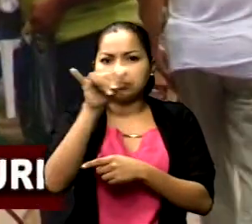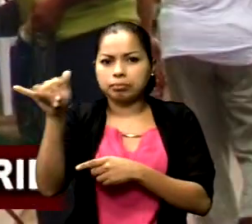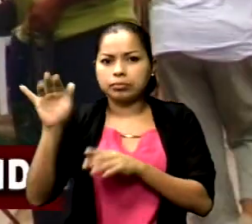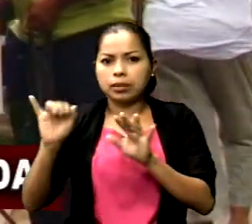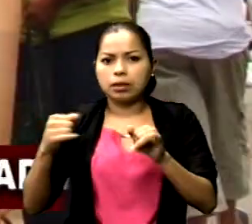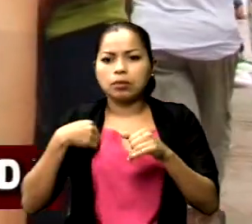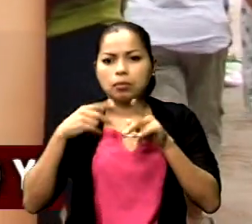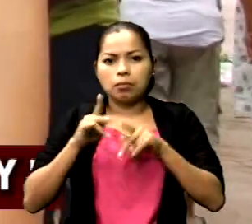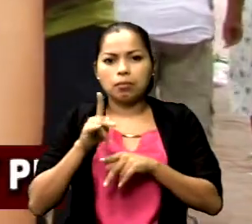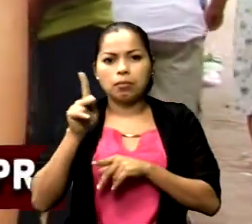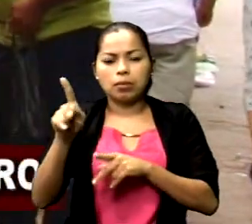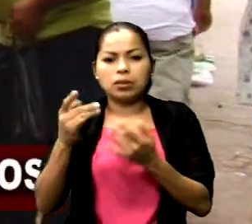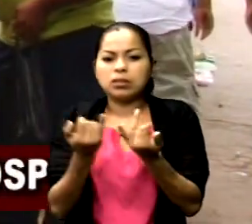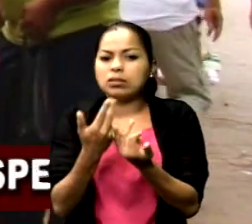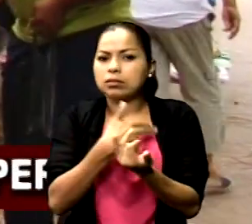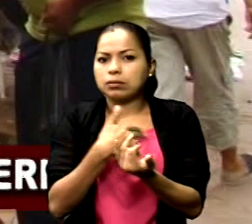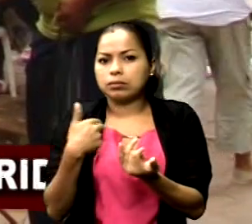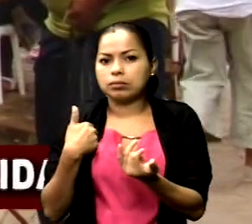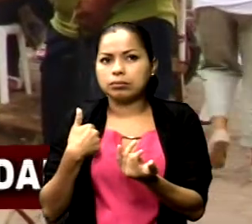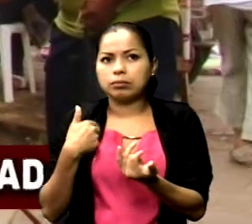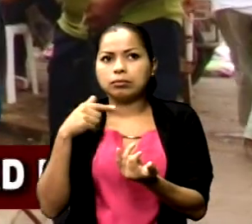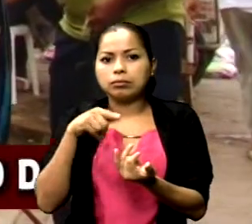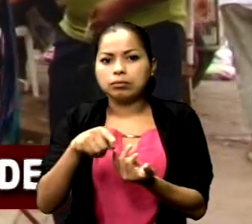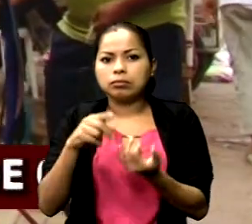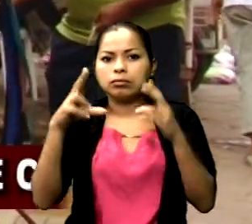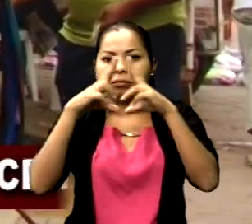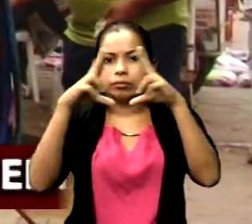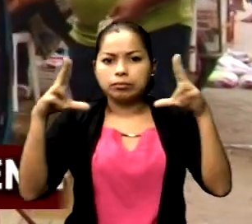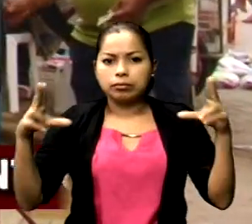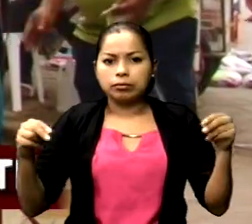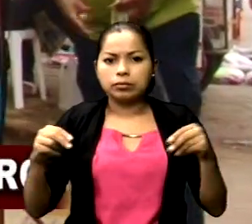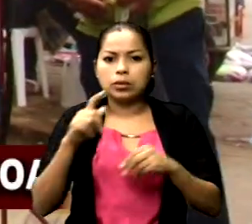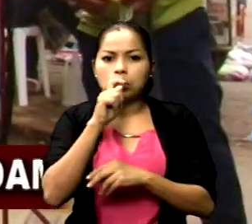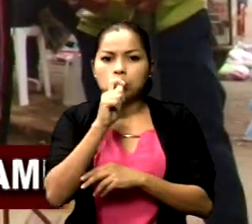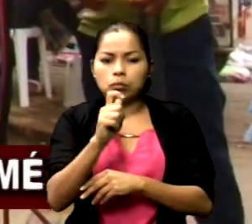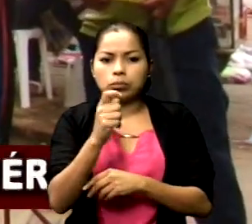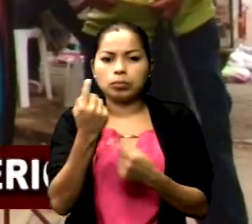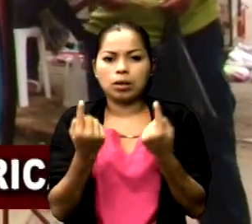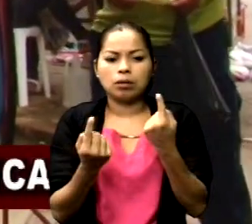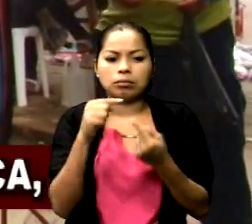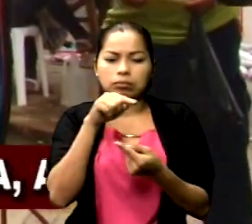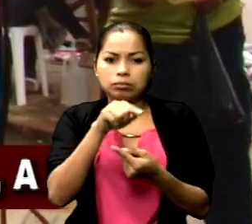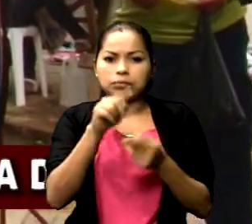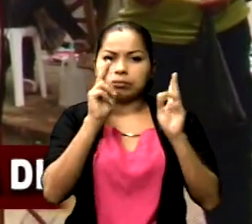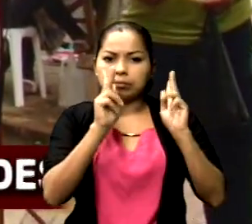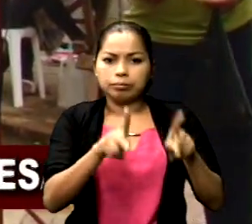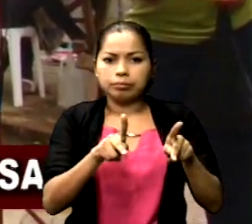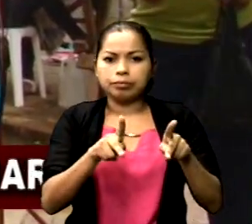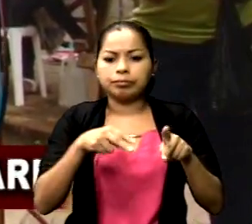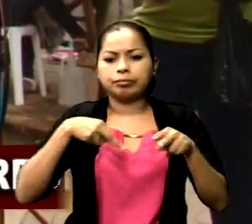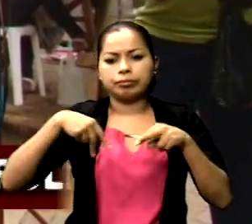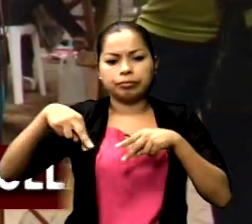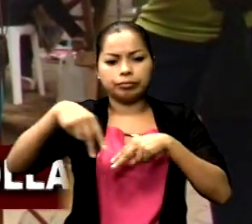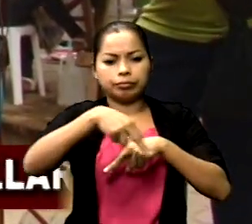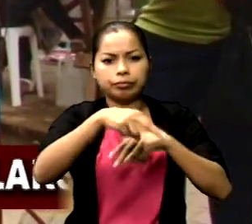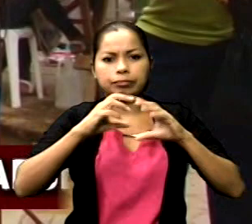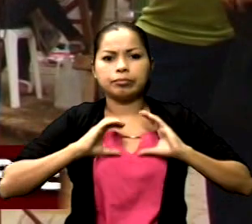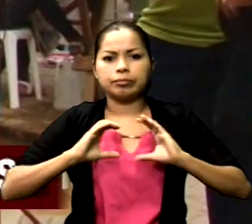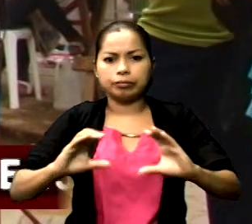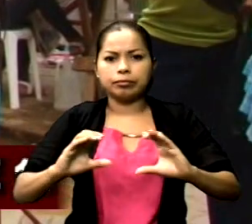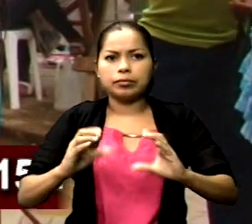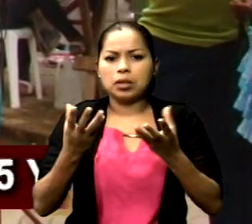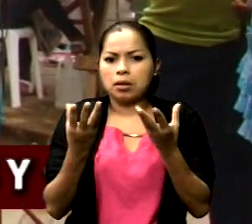personalmente. ¿Qué ventajas crees que hay en Nicaragua que permitan que las personas que circulen se sientan